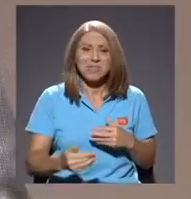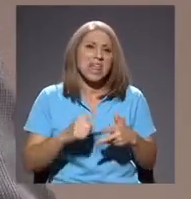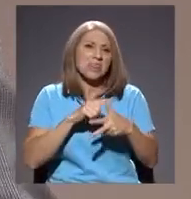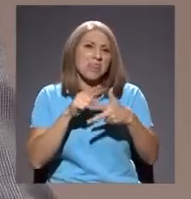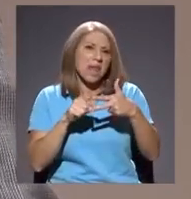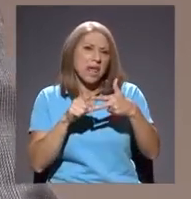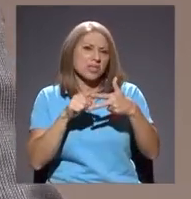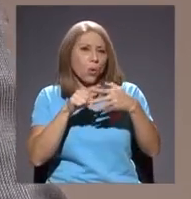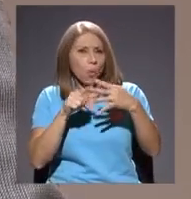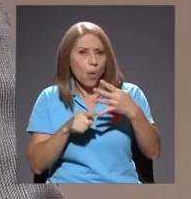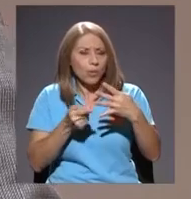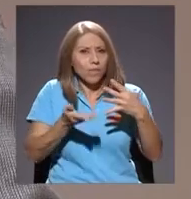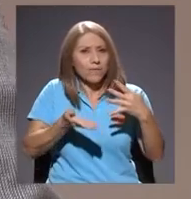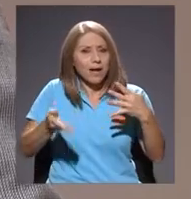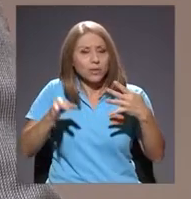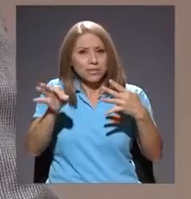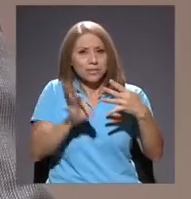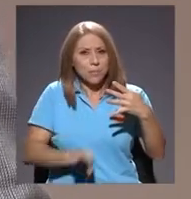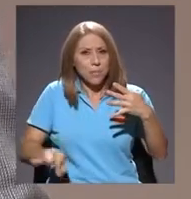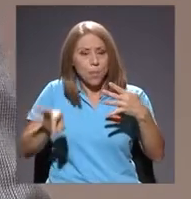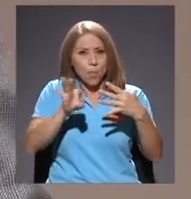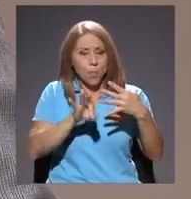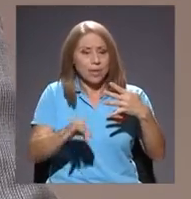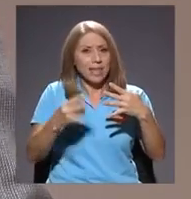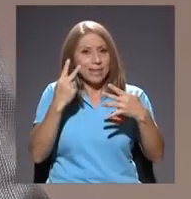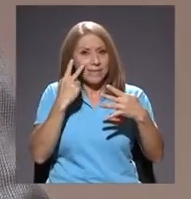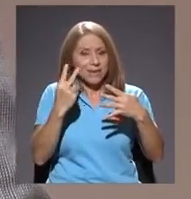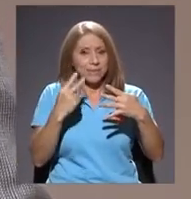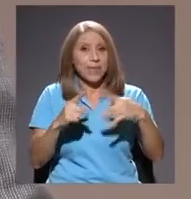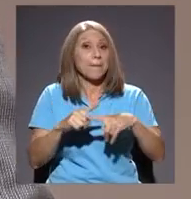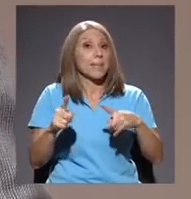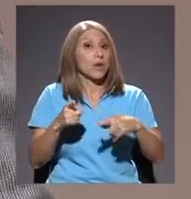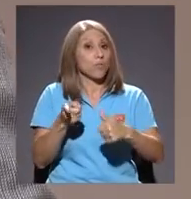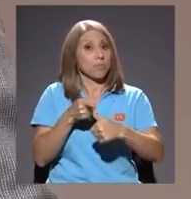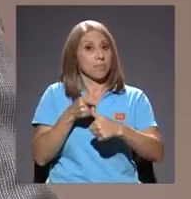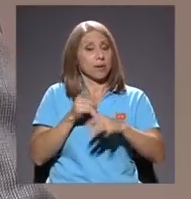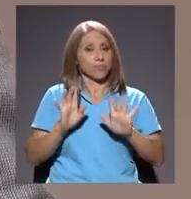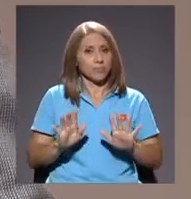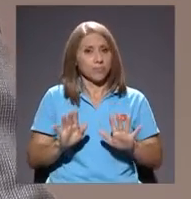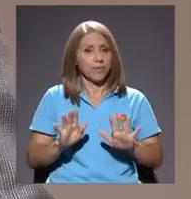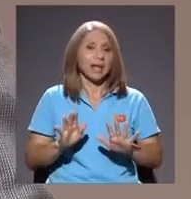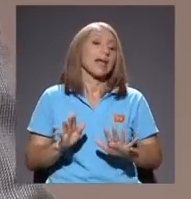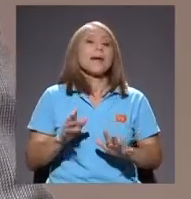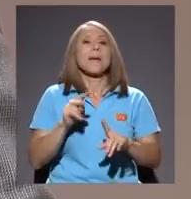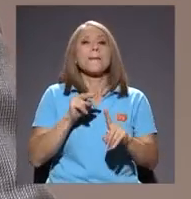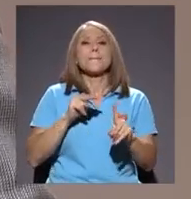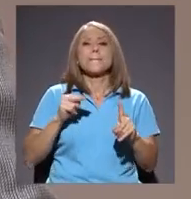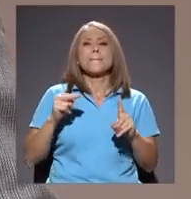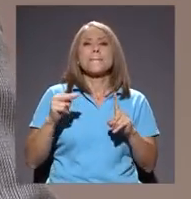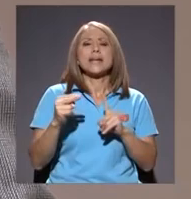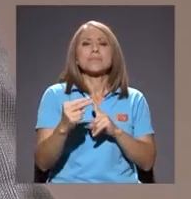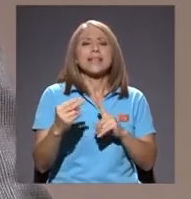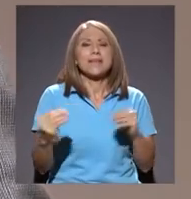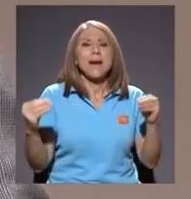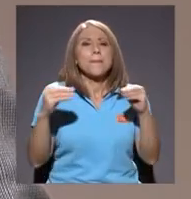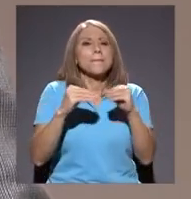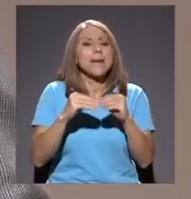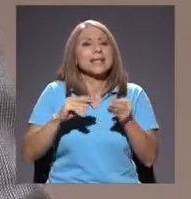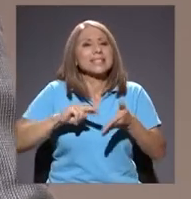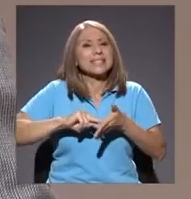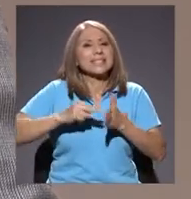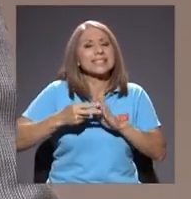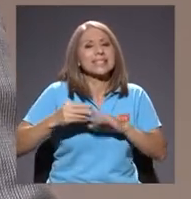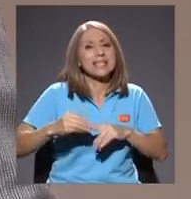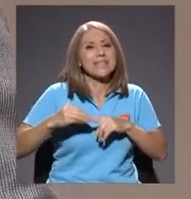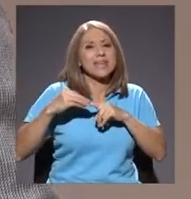factores que es importante que repasemos pero antes de eso tal vez la perspectiva más más iniciativa en el caso mío